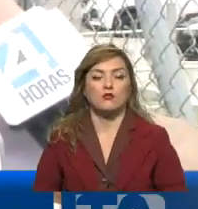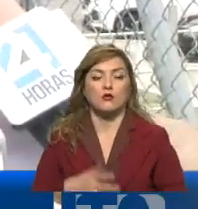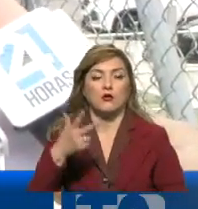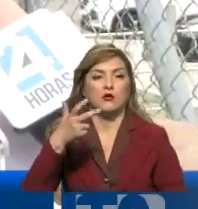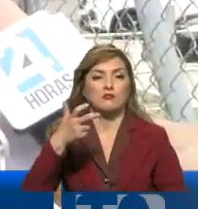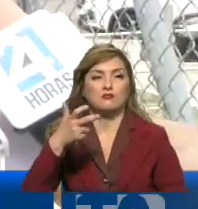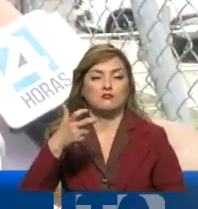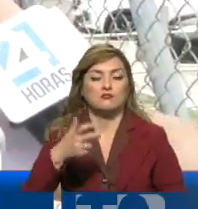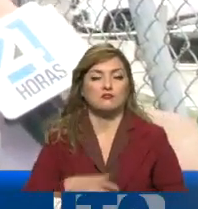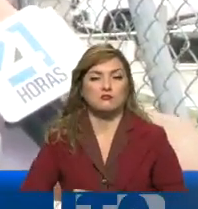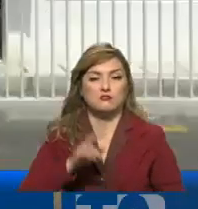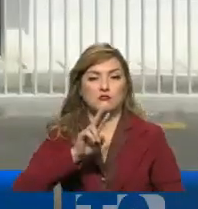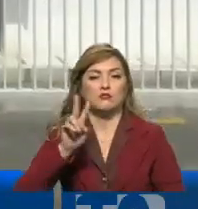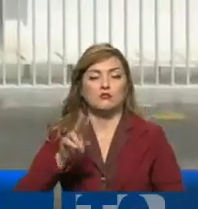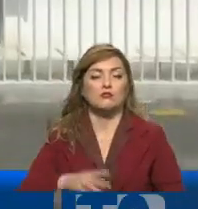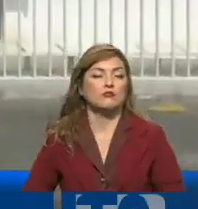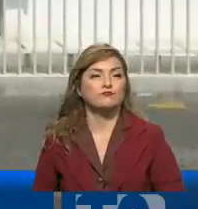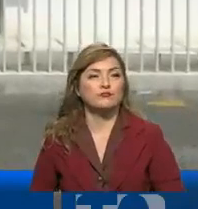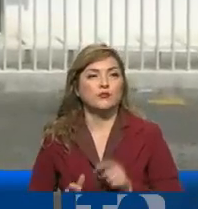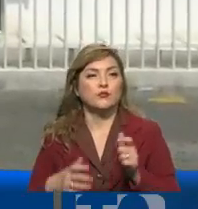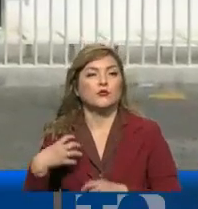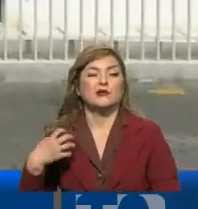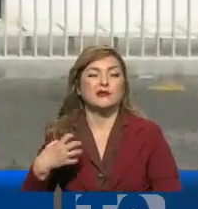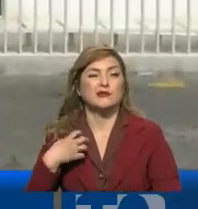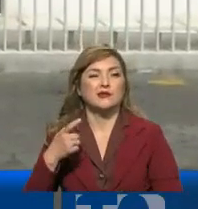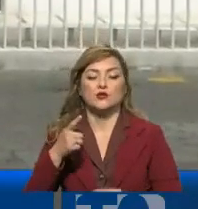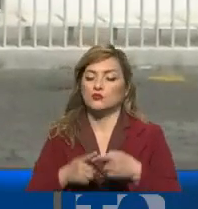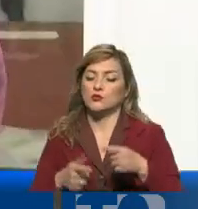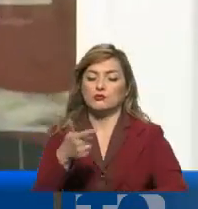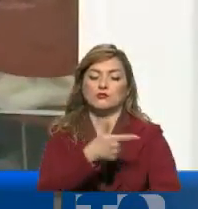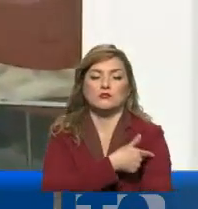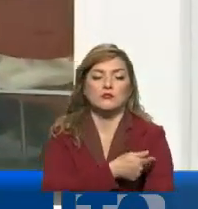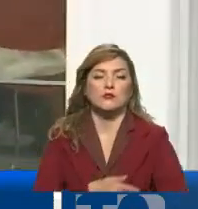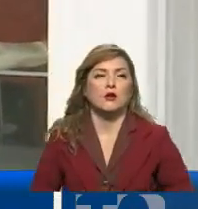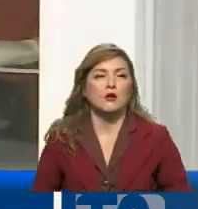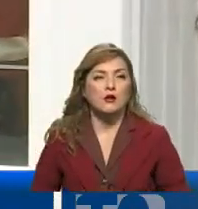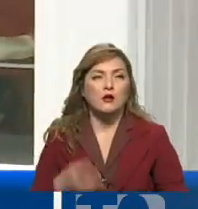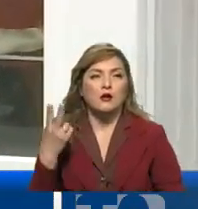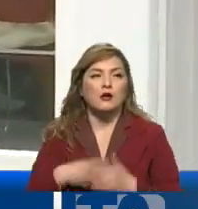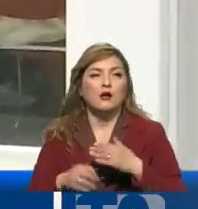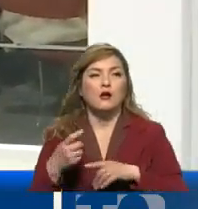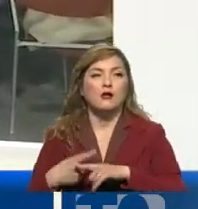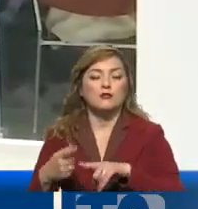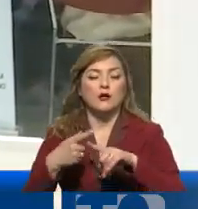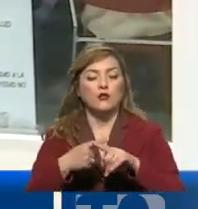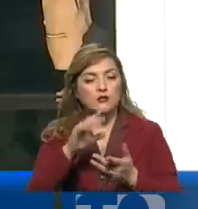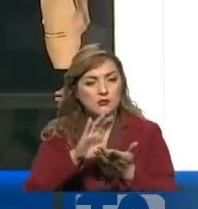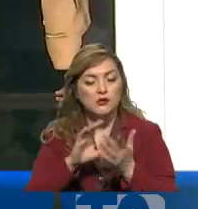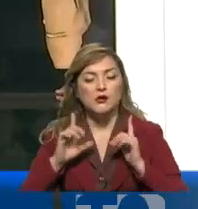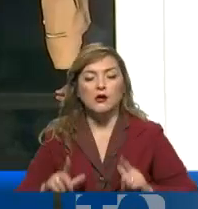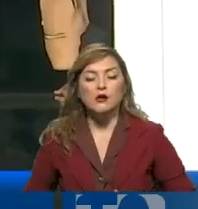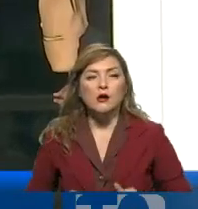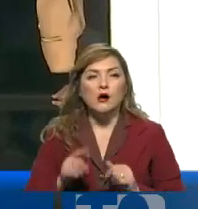13, y ahorita ya vamos 22. La queja de los padres que no podían colocar la vacuna a sus hijos en los diferentes centros médicos